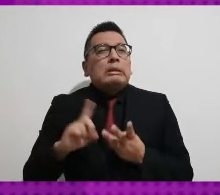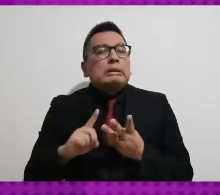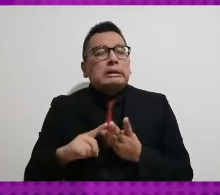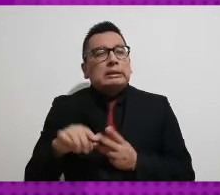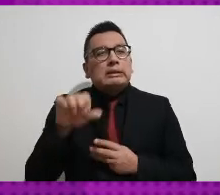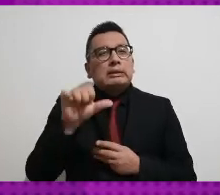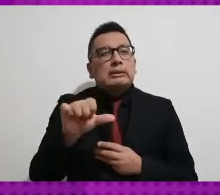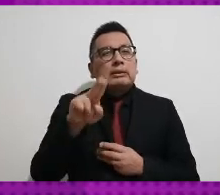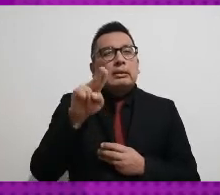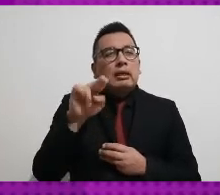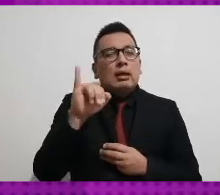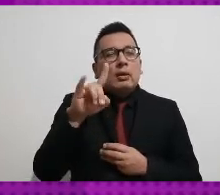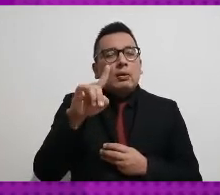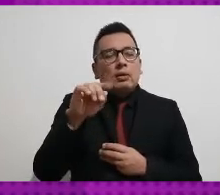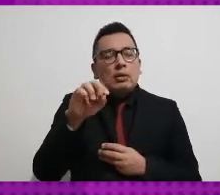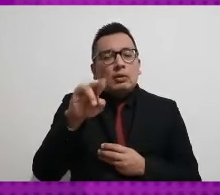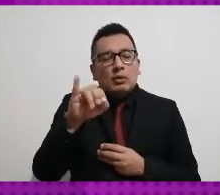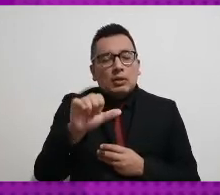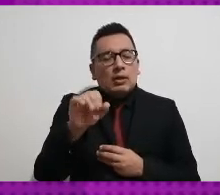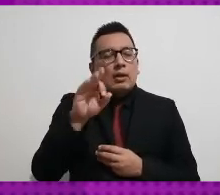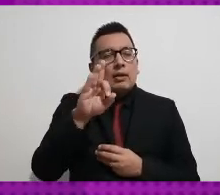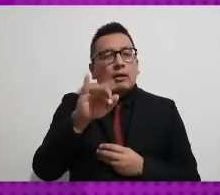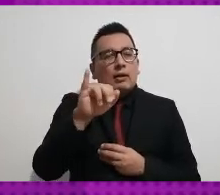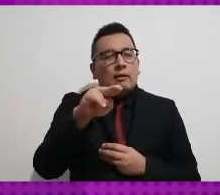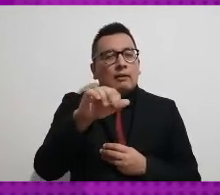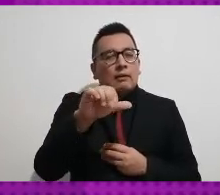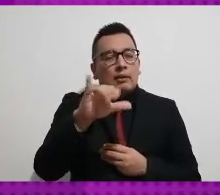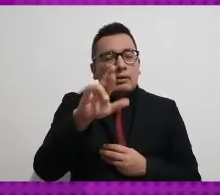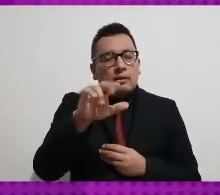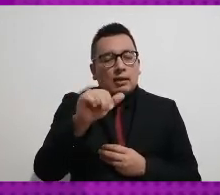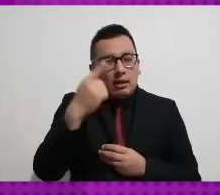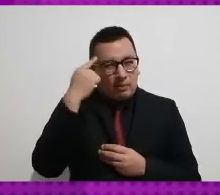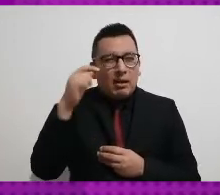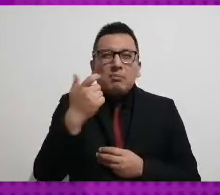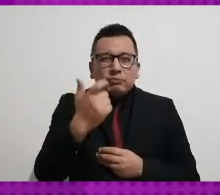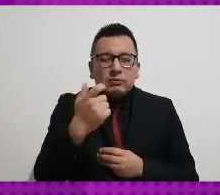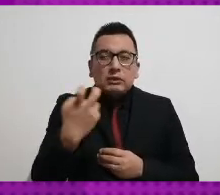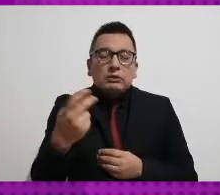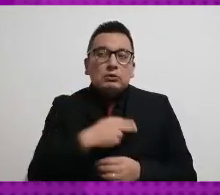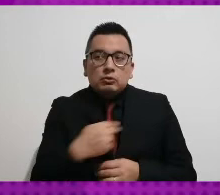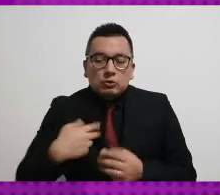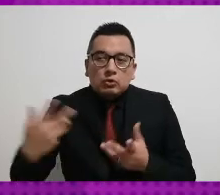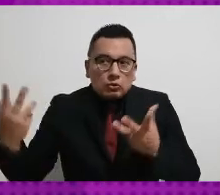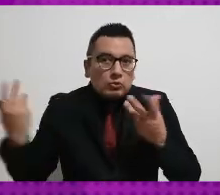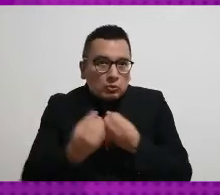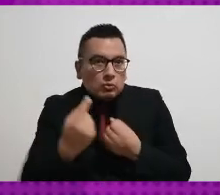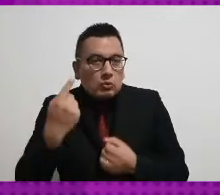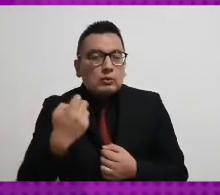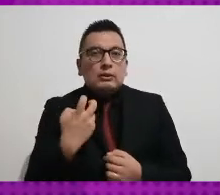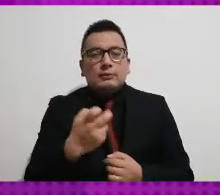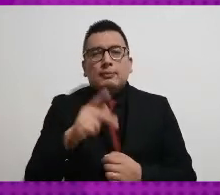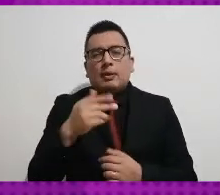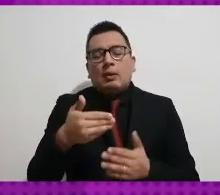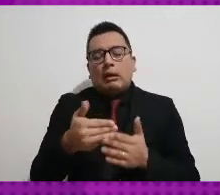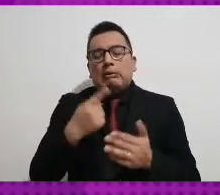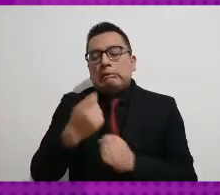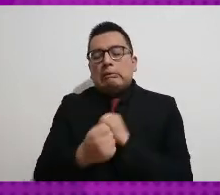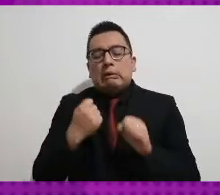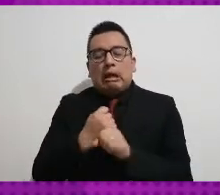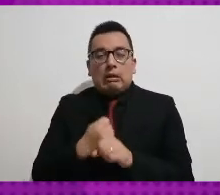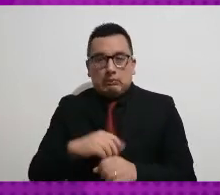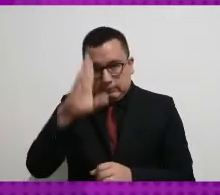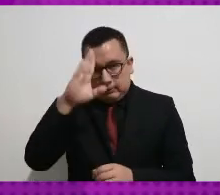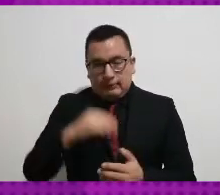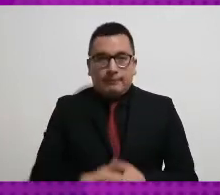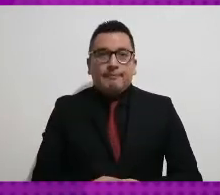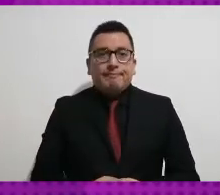lleva, insisto, a cabo en base a ese plan anual de trabajo que ya se define al principio de cada año. Ok, entonces es una